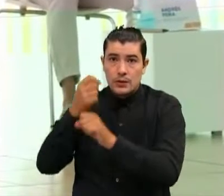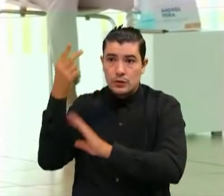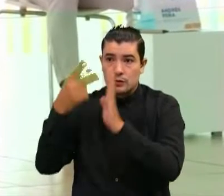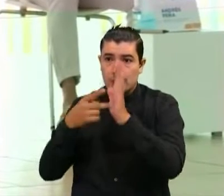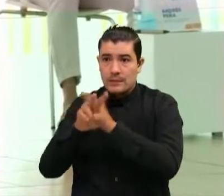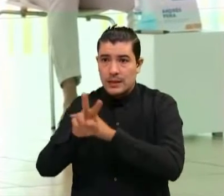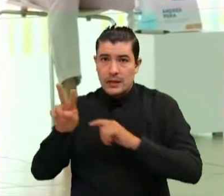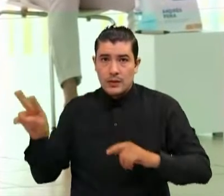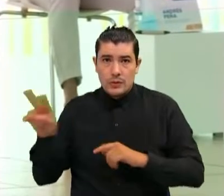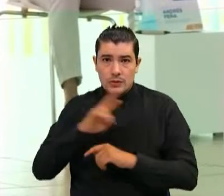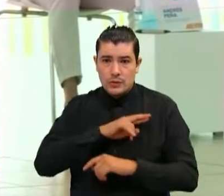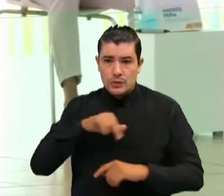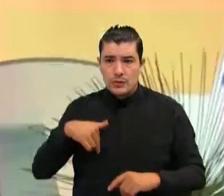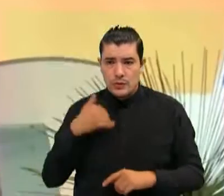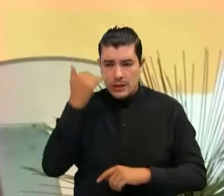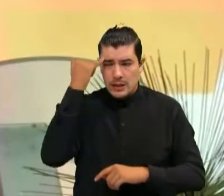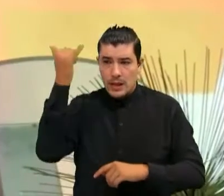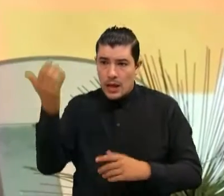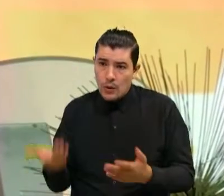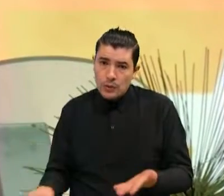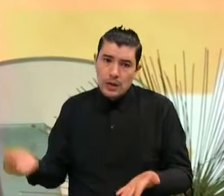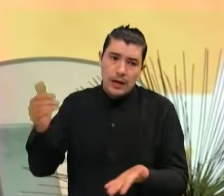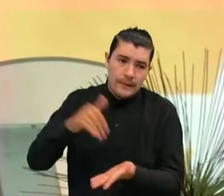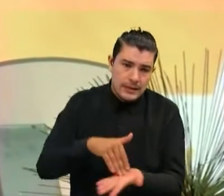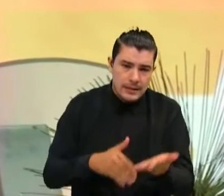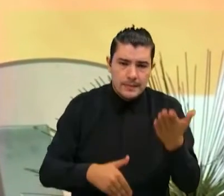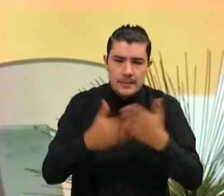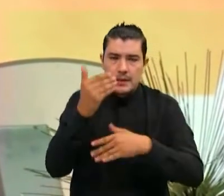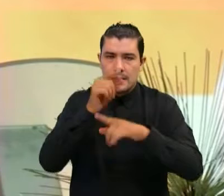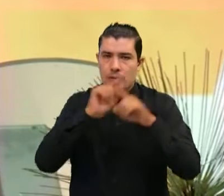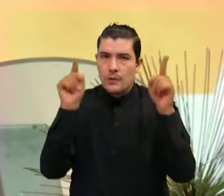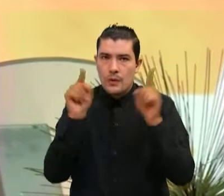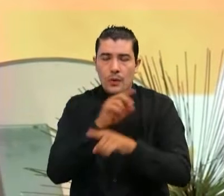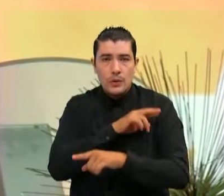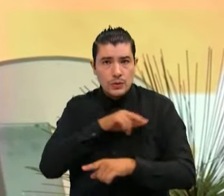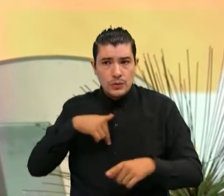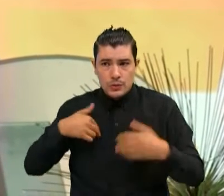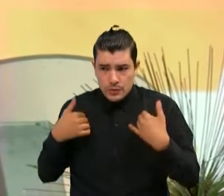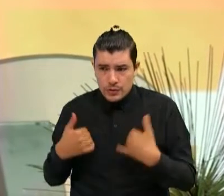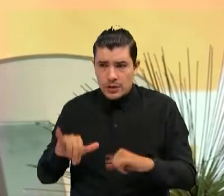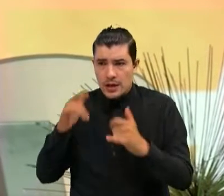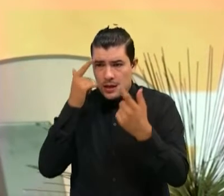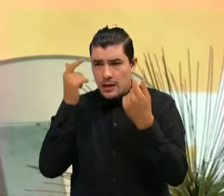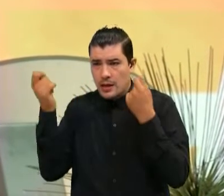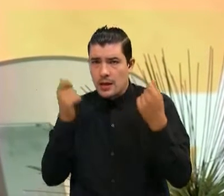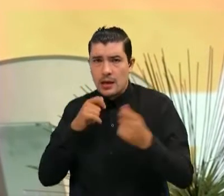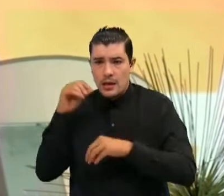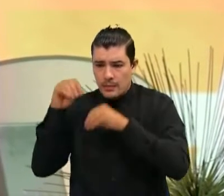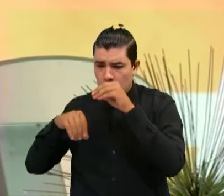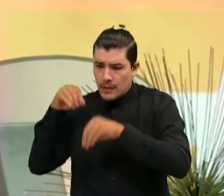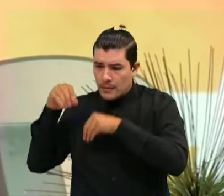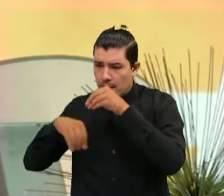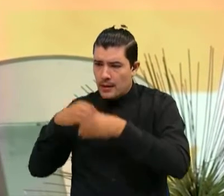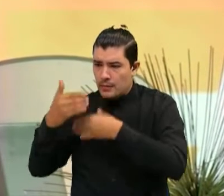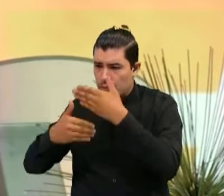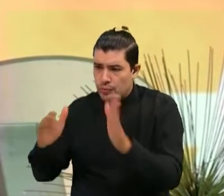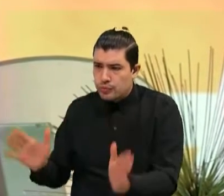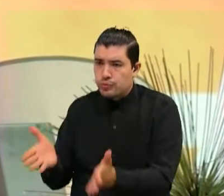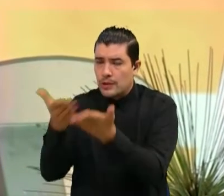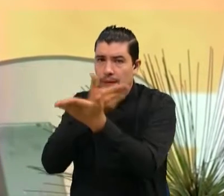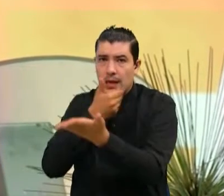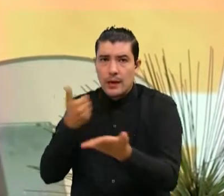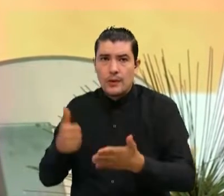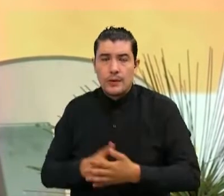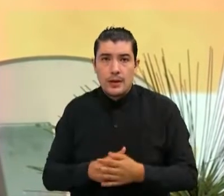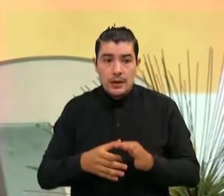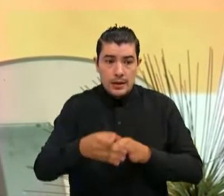nos ocurra a nadie volver a empezar, sino que tomemos lo que ya viene y construyamos sobre lo construido. La sustitución